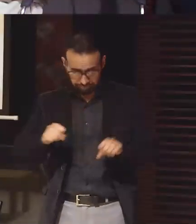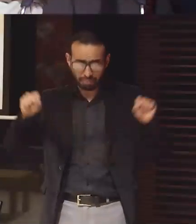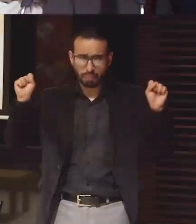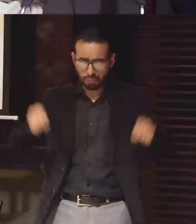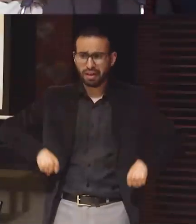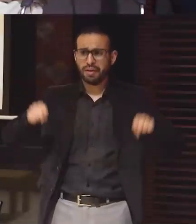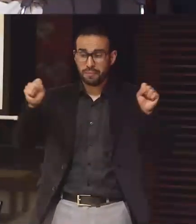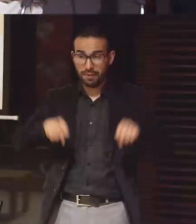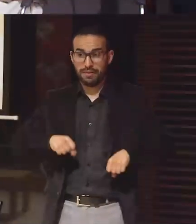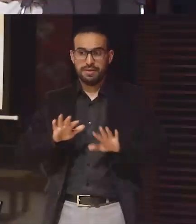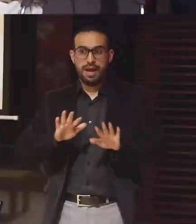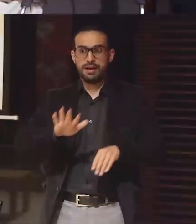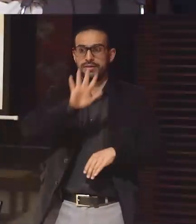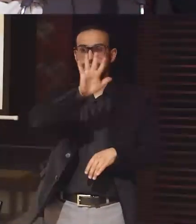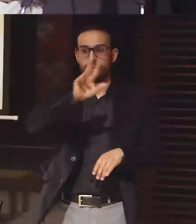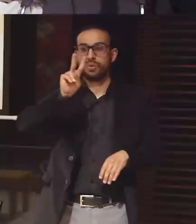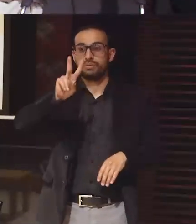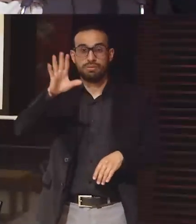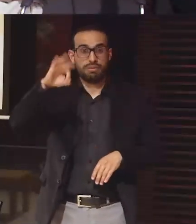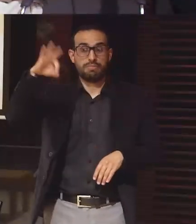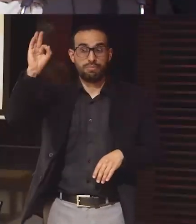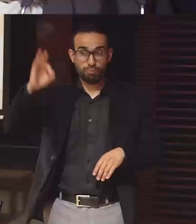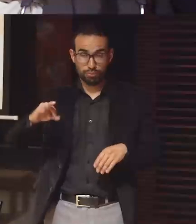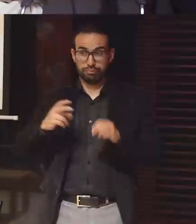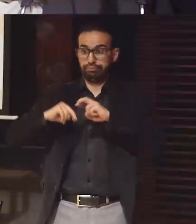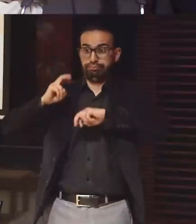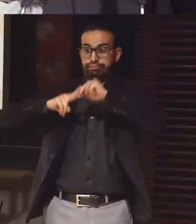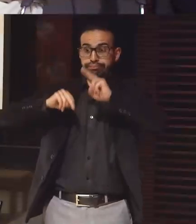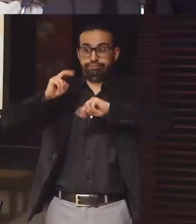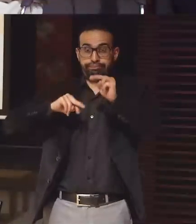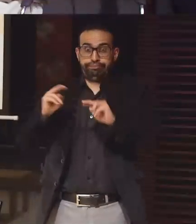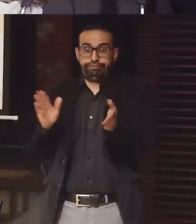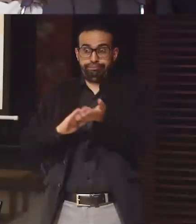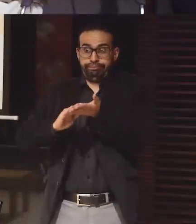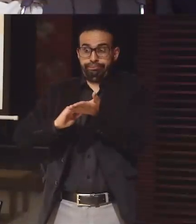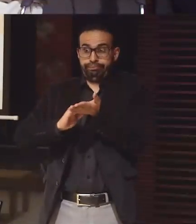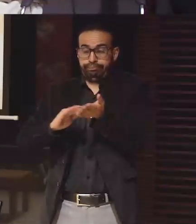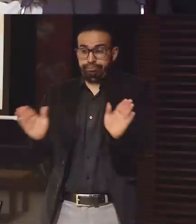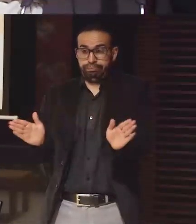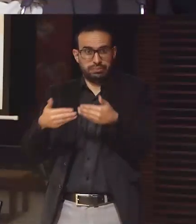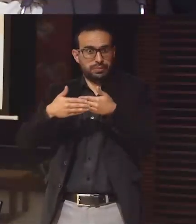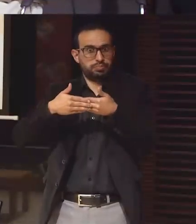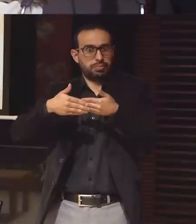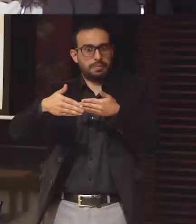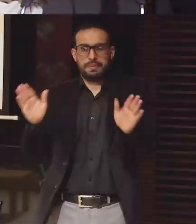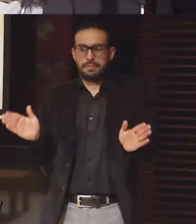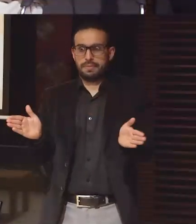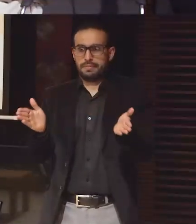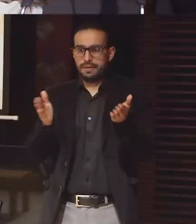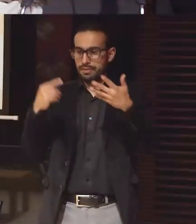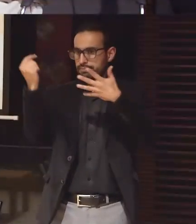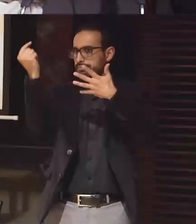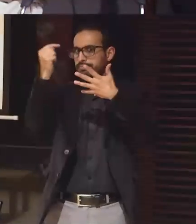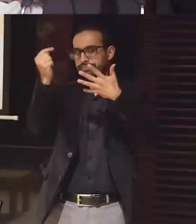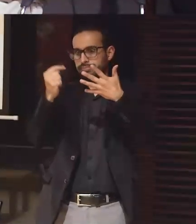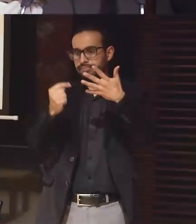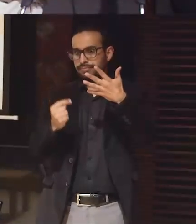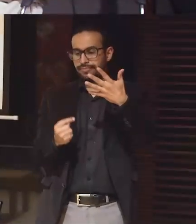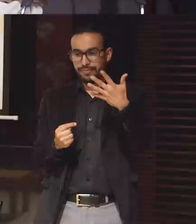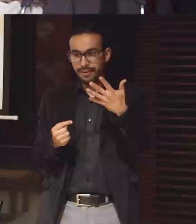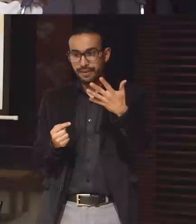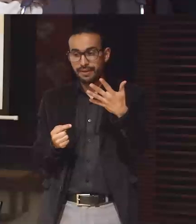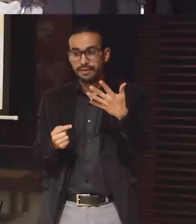en el 52% de avance, y vamos en el cronograma, por muchas razones, incluido